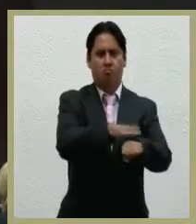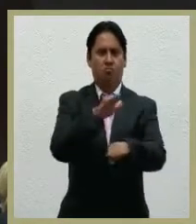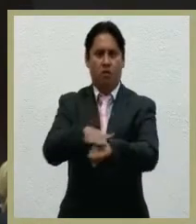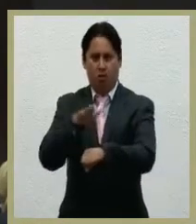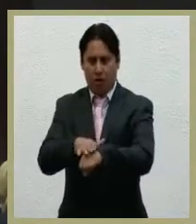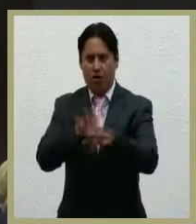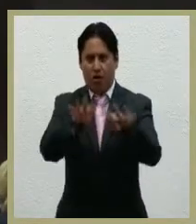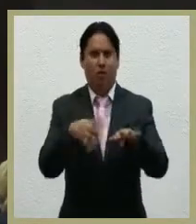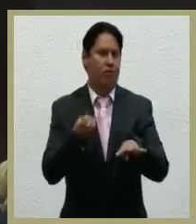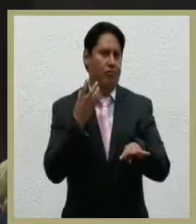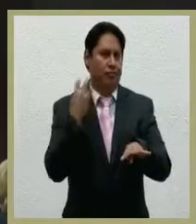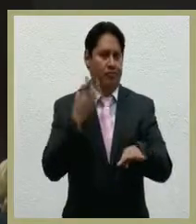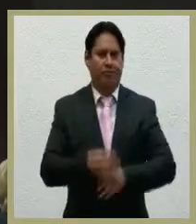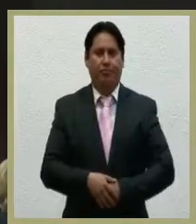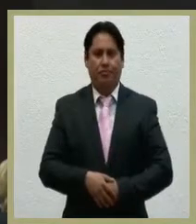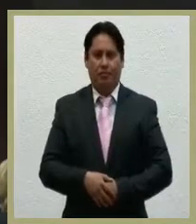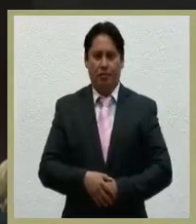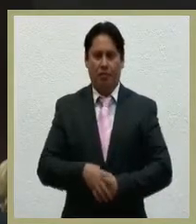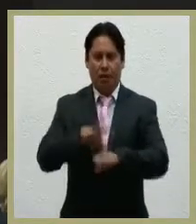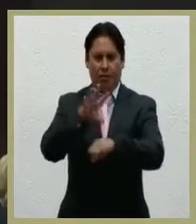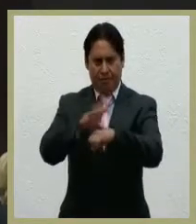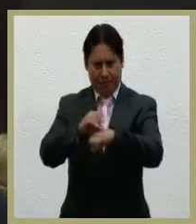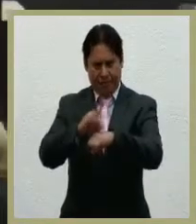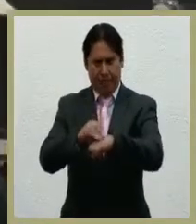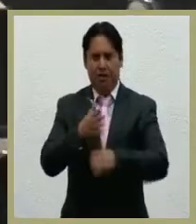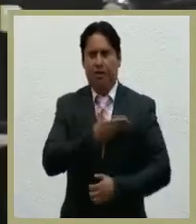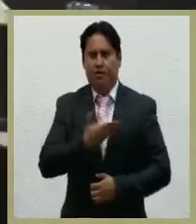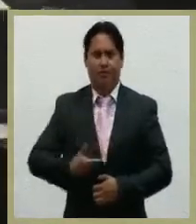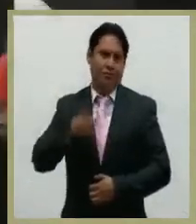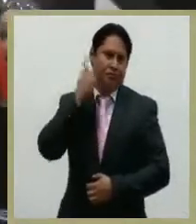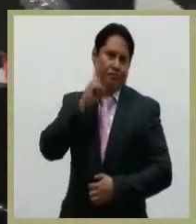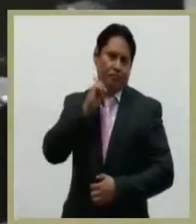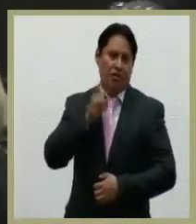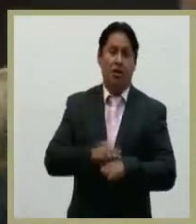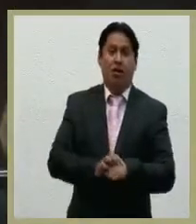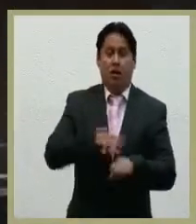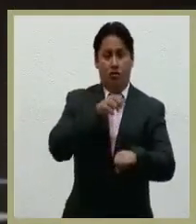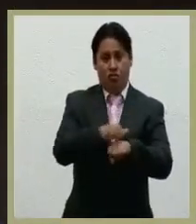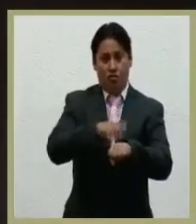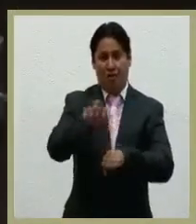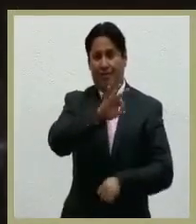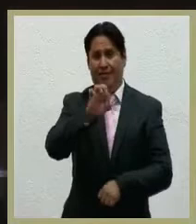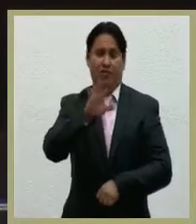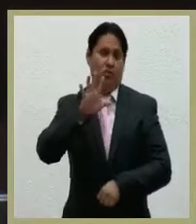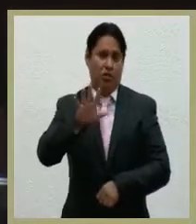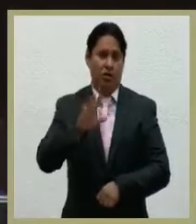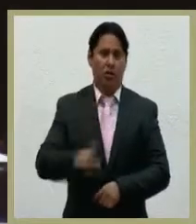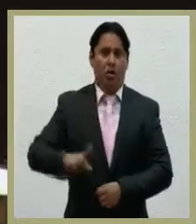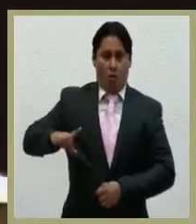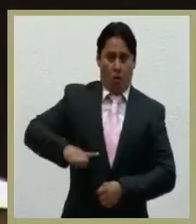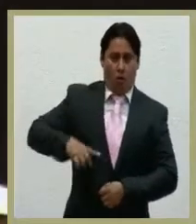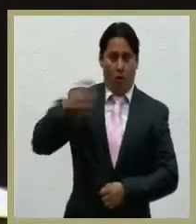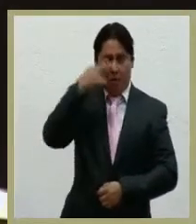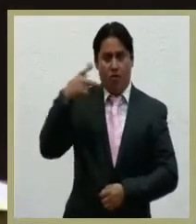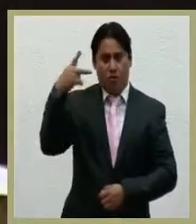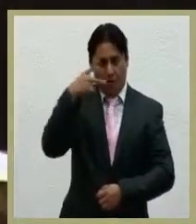extraordinario. Con su permiso, diputada presidenta, decreto número 305. Manuel Velasco Cuello, gobernador del estado de Chiapas,